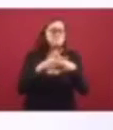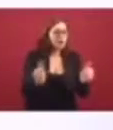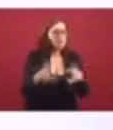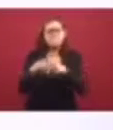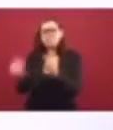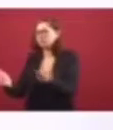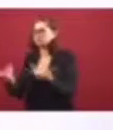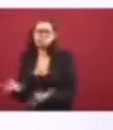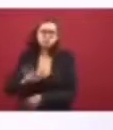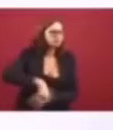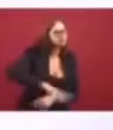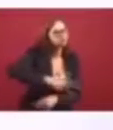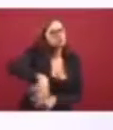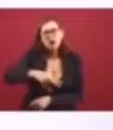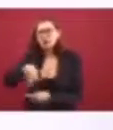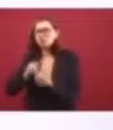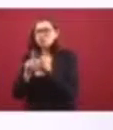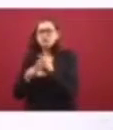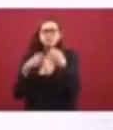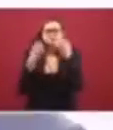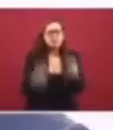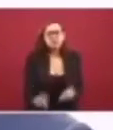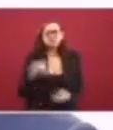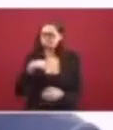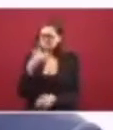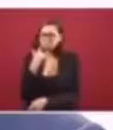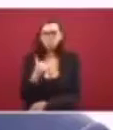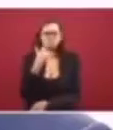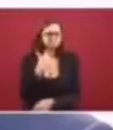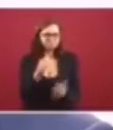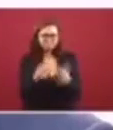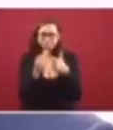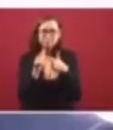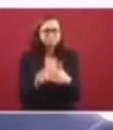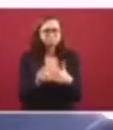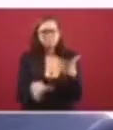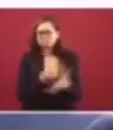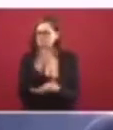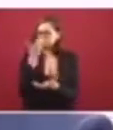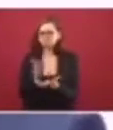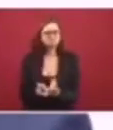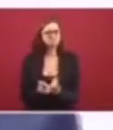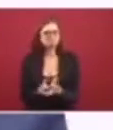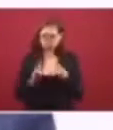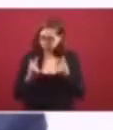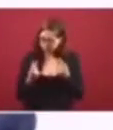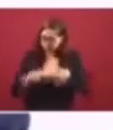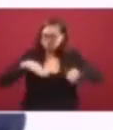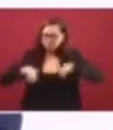Yo eso es lo que percibo en lo que se dijo el día de hoy. Muchos analistas, investigadores que